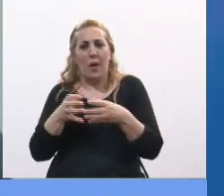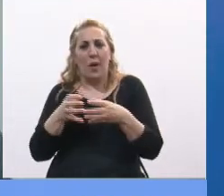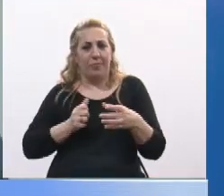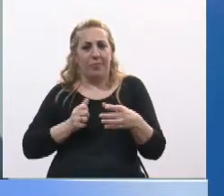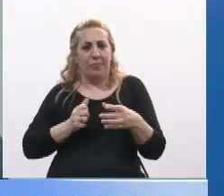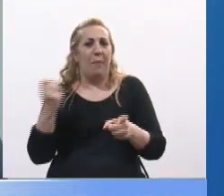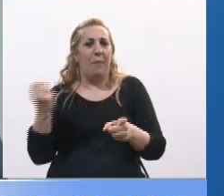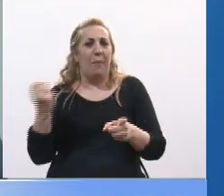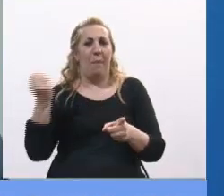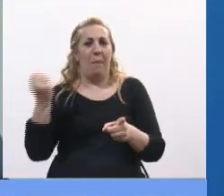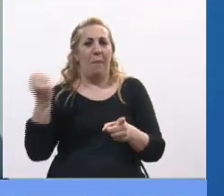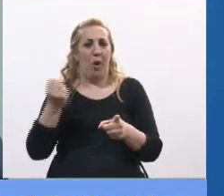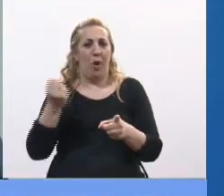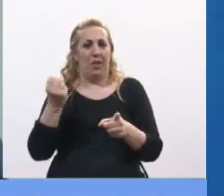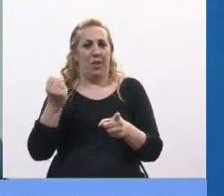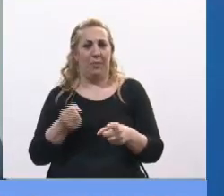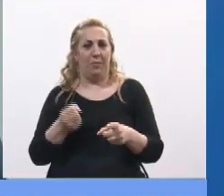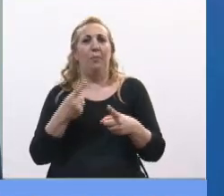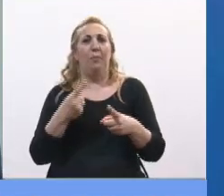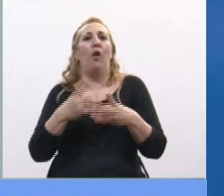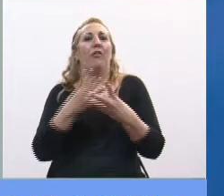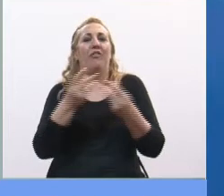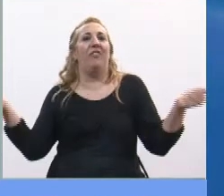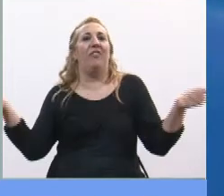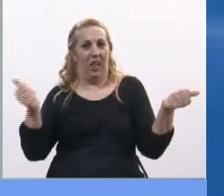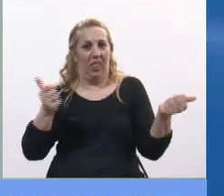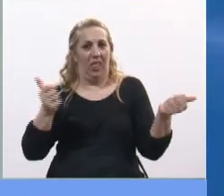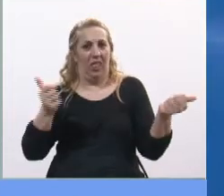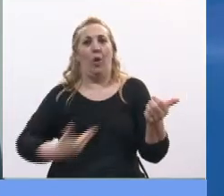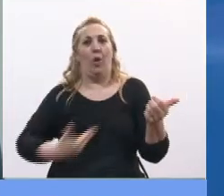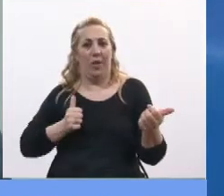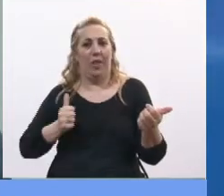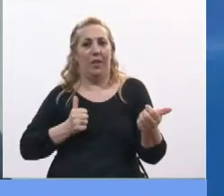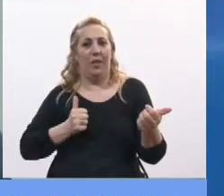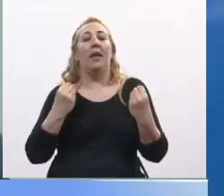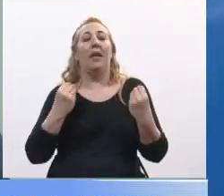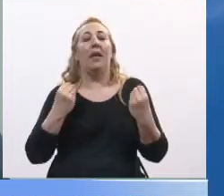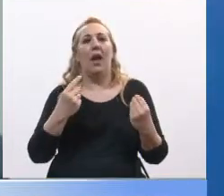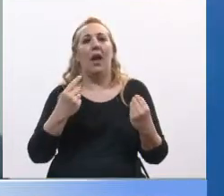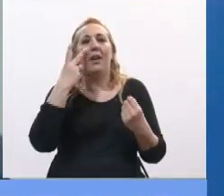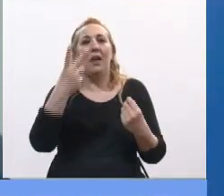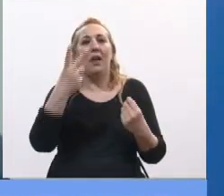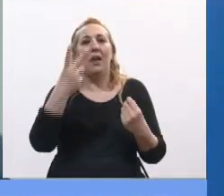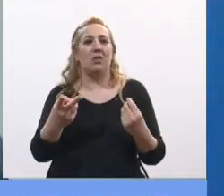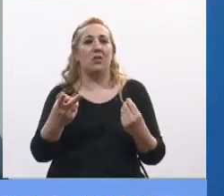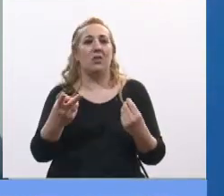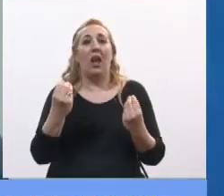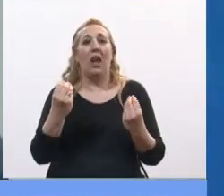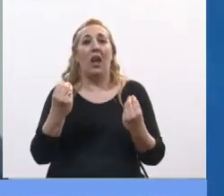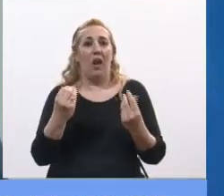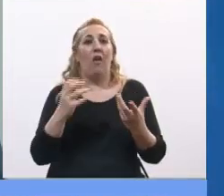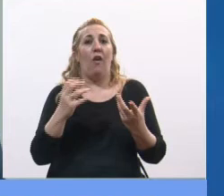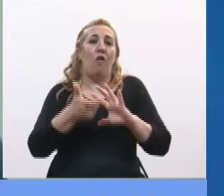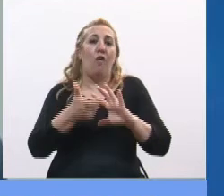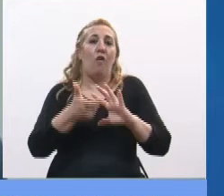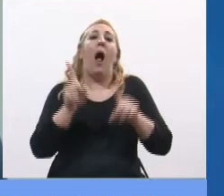factor determinante en el fin de la dictadura? En definitiva, destacar y reconocer a todos aquellos que de manera pública